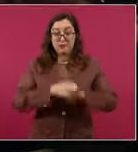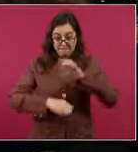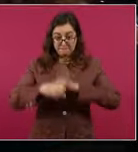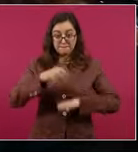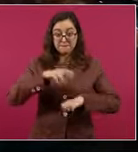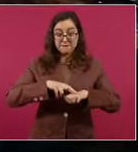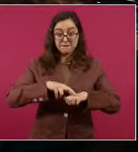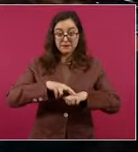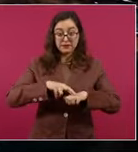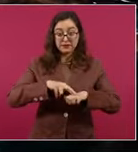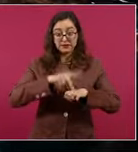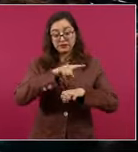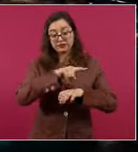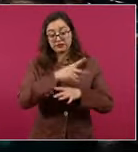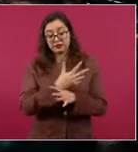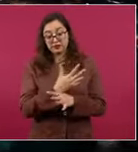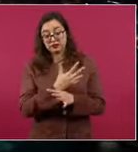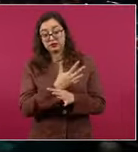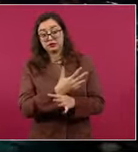de que ellos habían participado